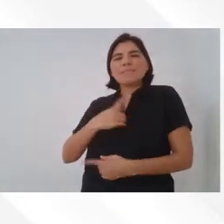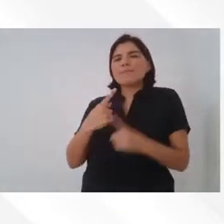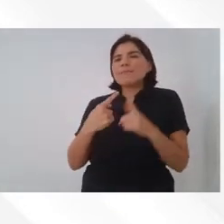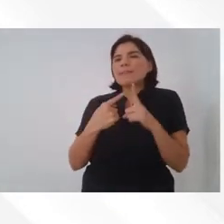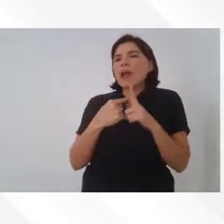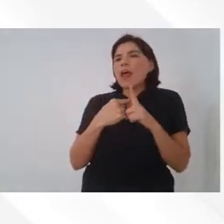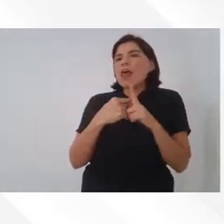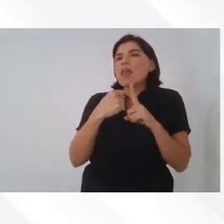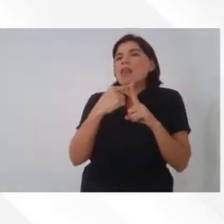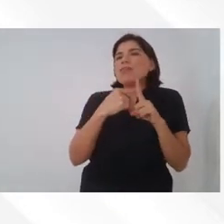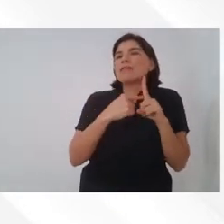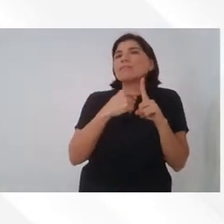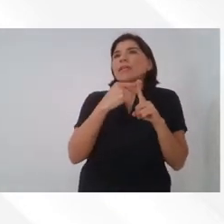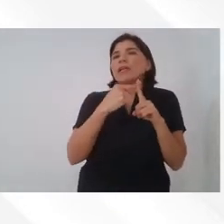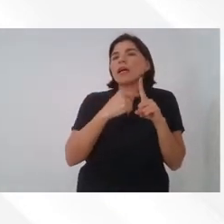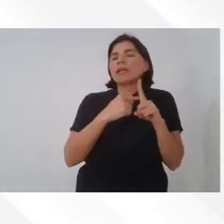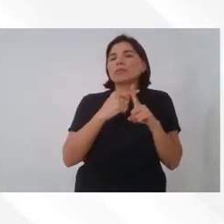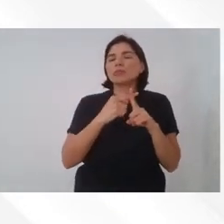el olor a campo,